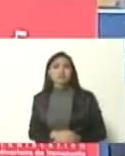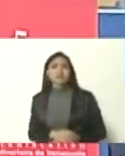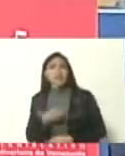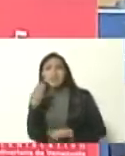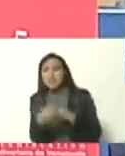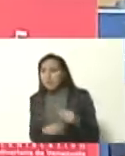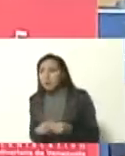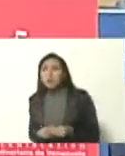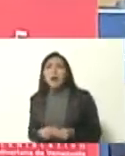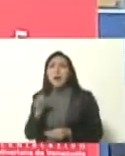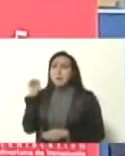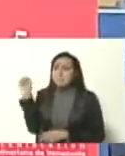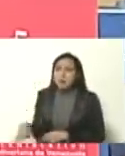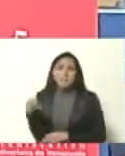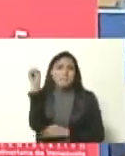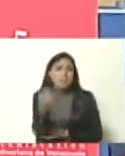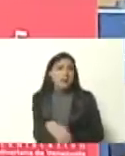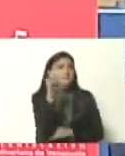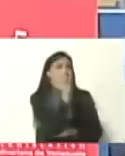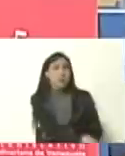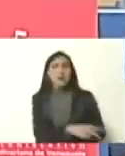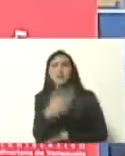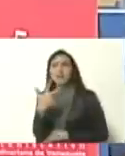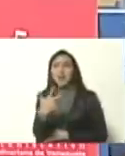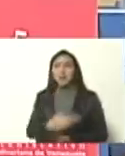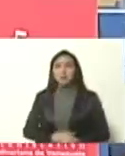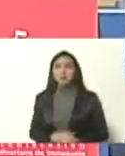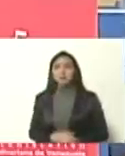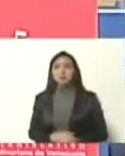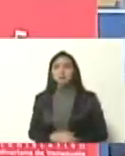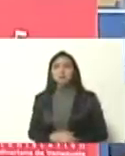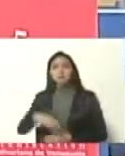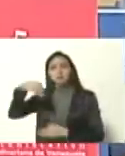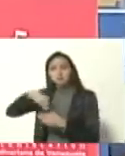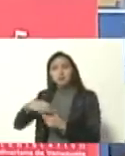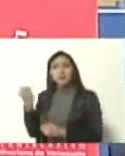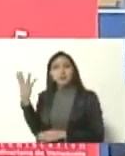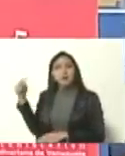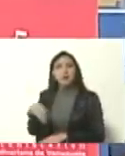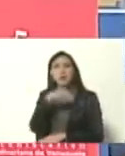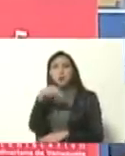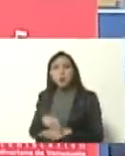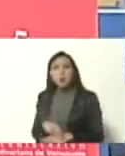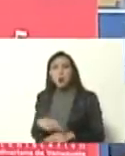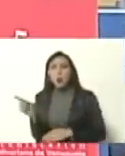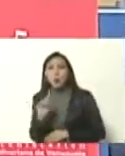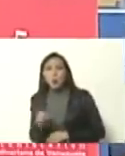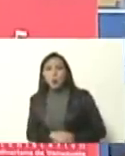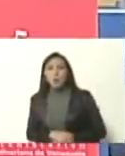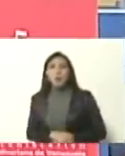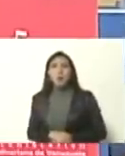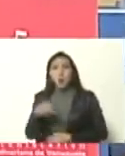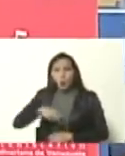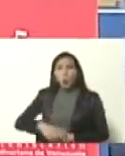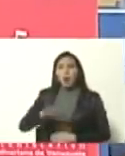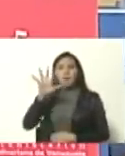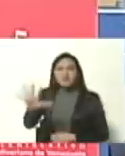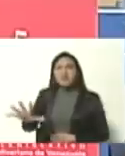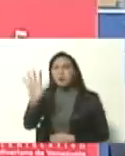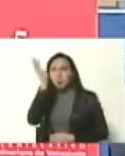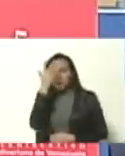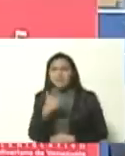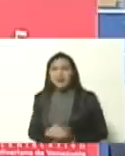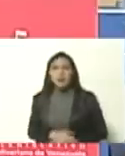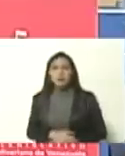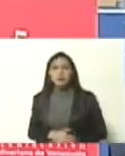colocar 3 explosivos en el Palacio Federal Legislativo de Venezuela. No, hoy es 5 de febrero.